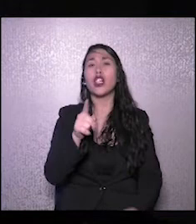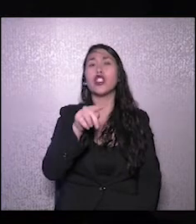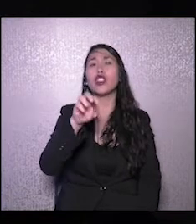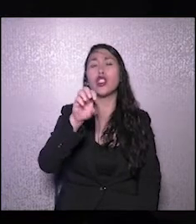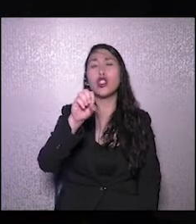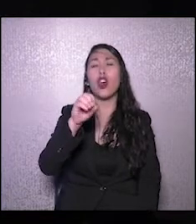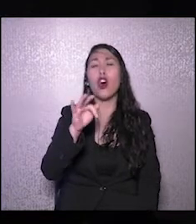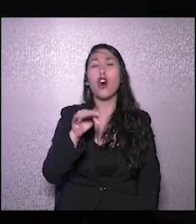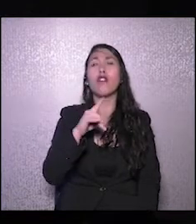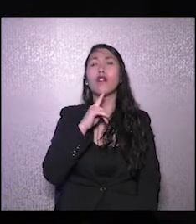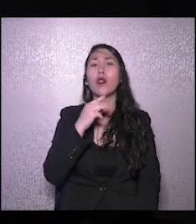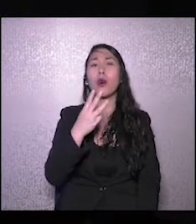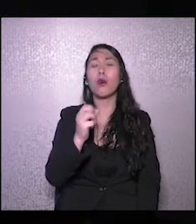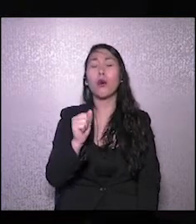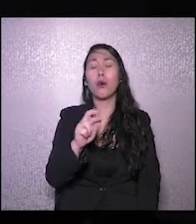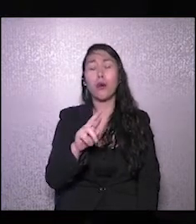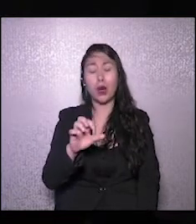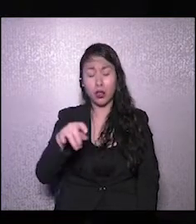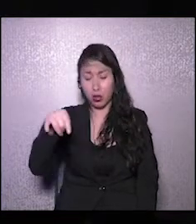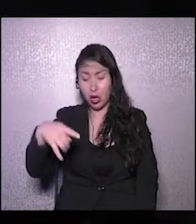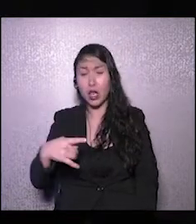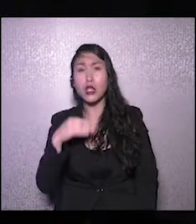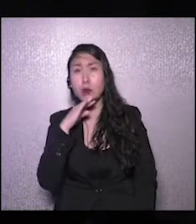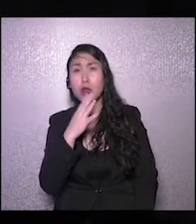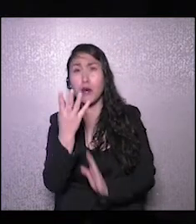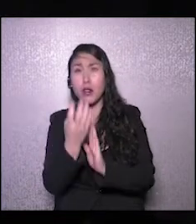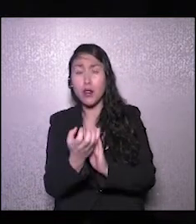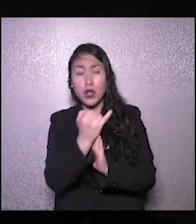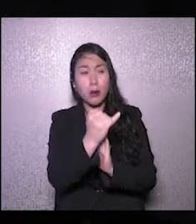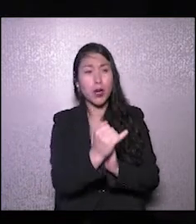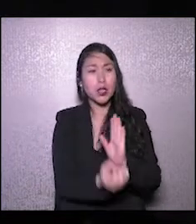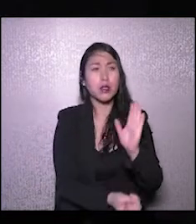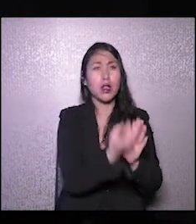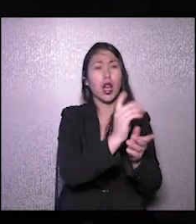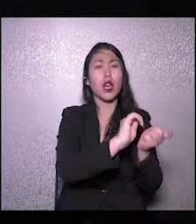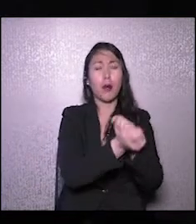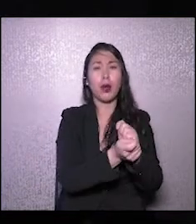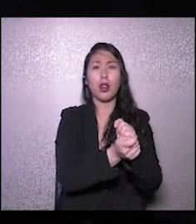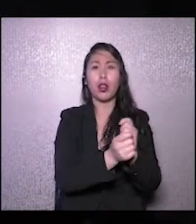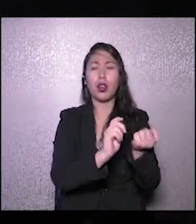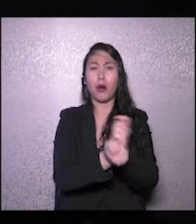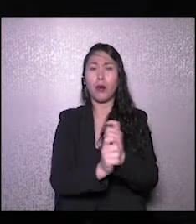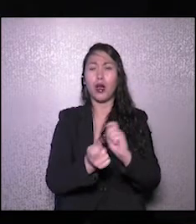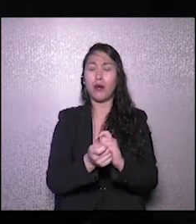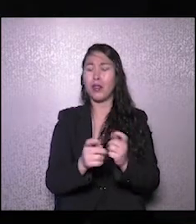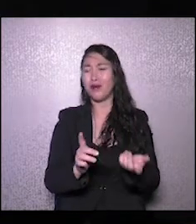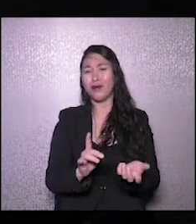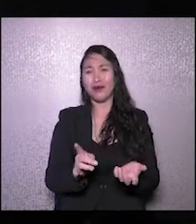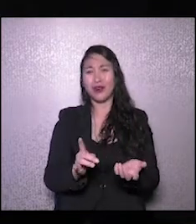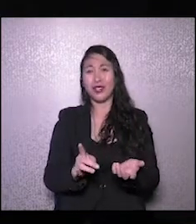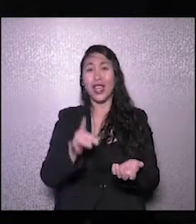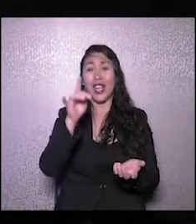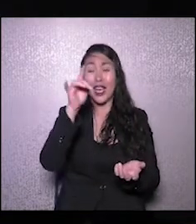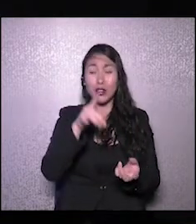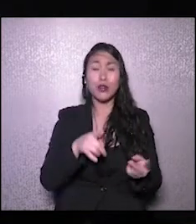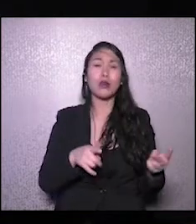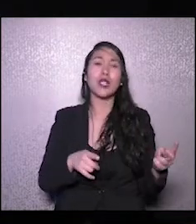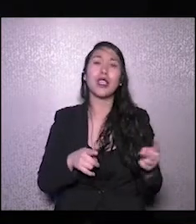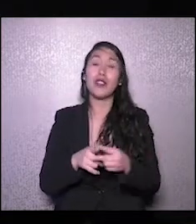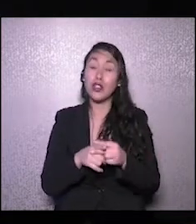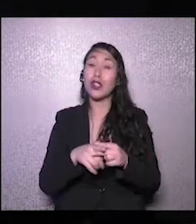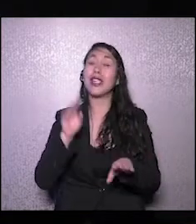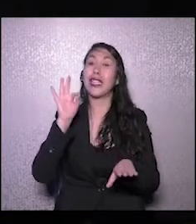puede ser de que mañana hay paso a producción y suben una versión nueva del software. El mensaje es que eso es una intervención